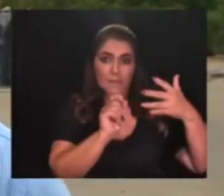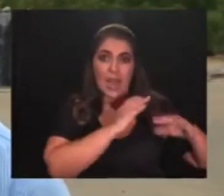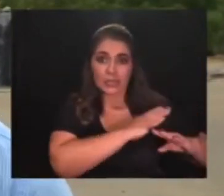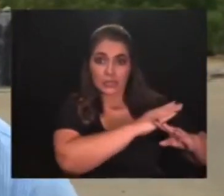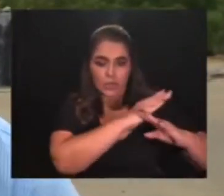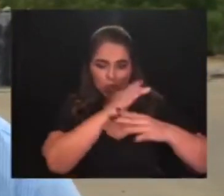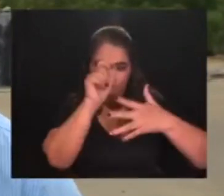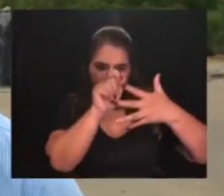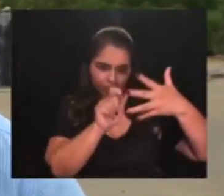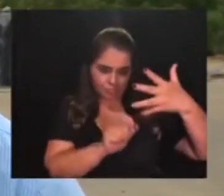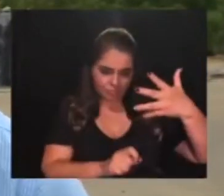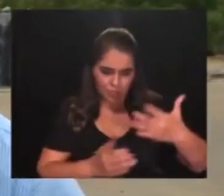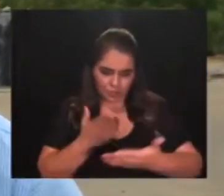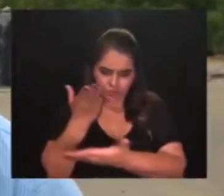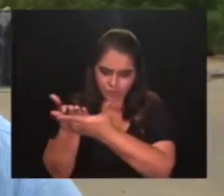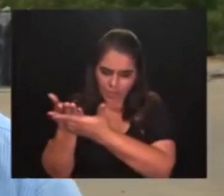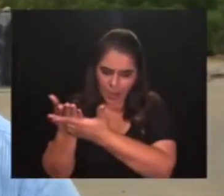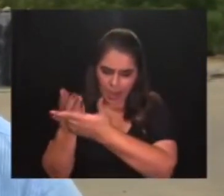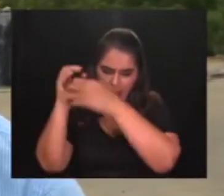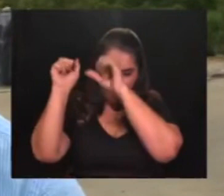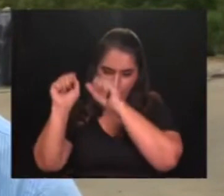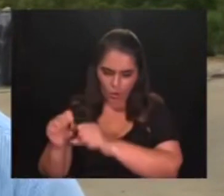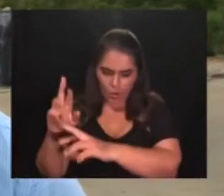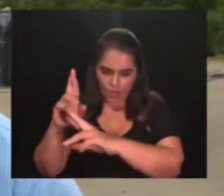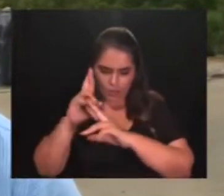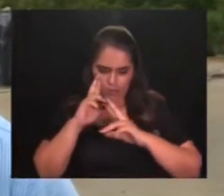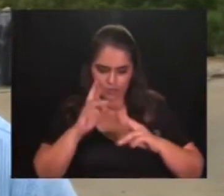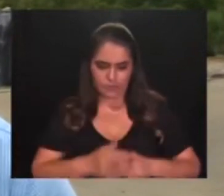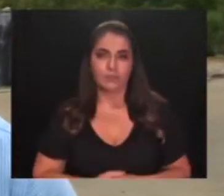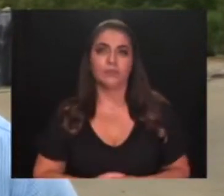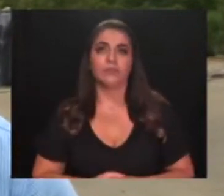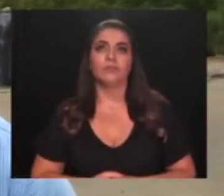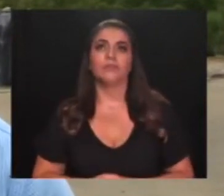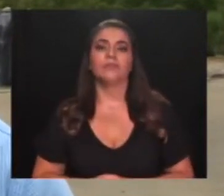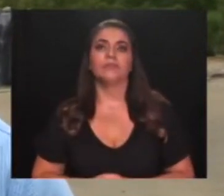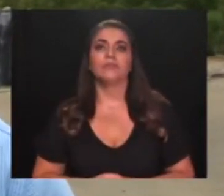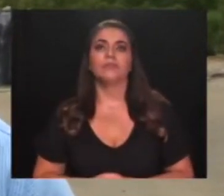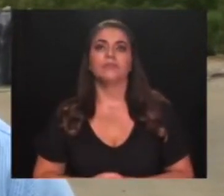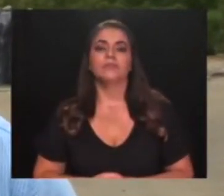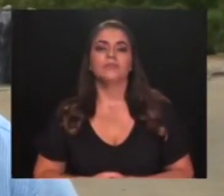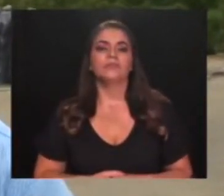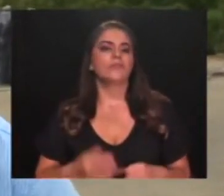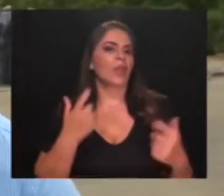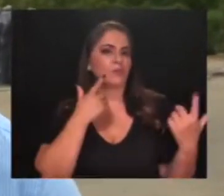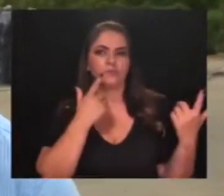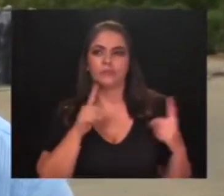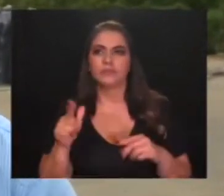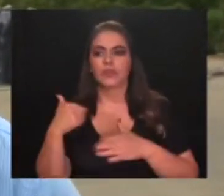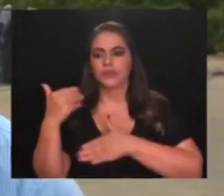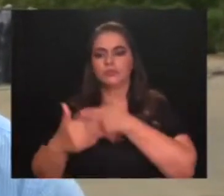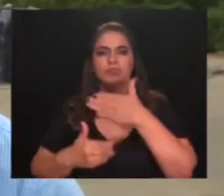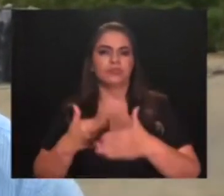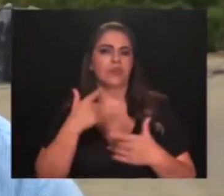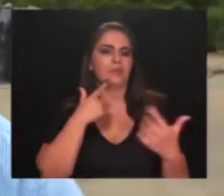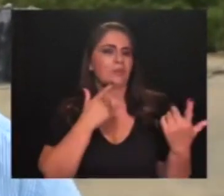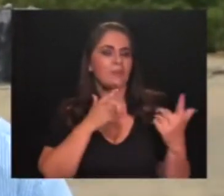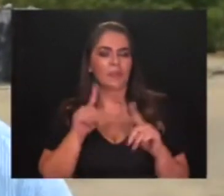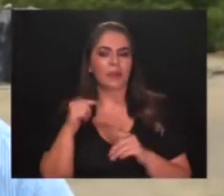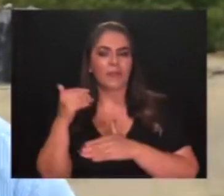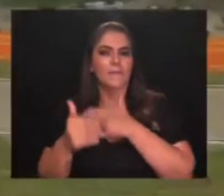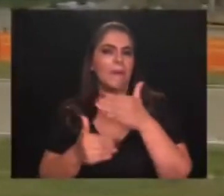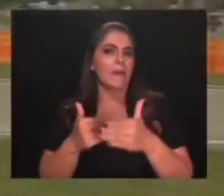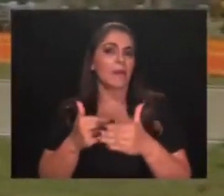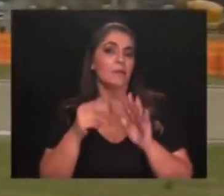procesos de aprobación y una secuencia lógica pues de que pueda cumplir todos sus requisitos y que esté dentro de los estándares de la